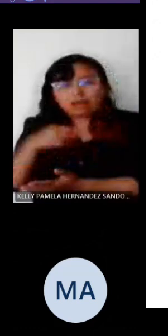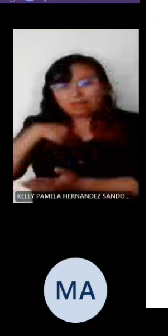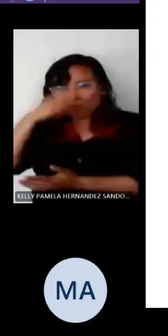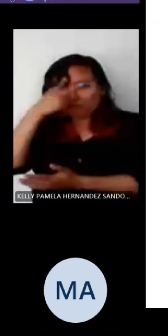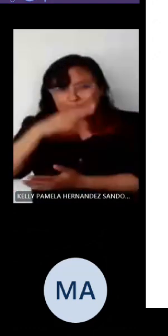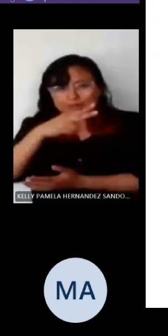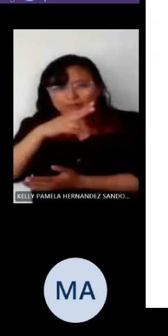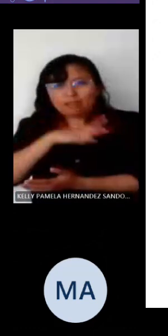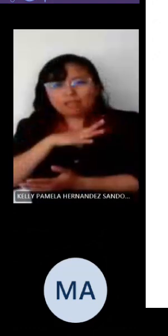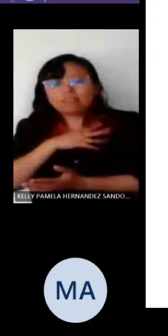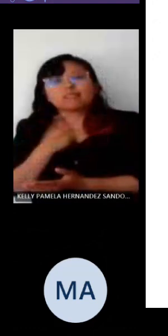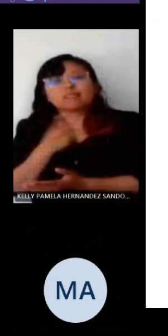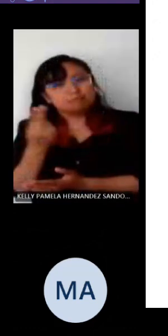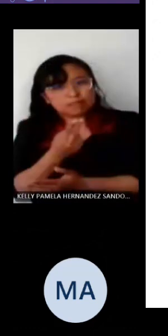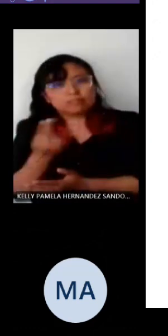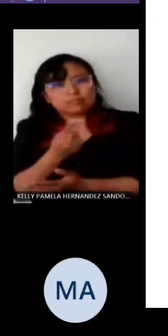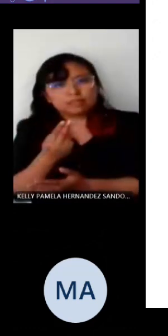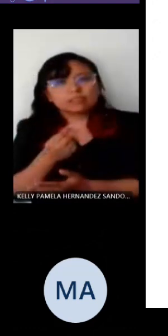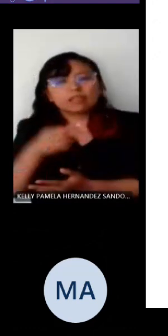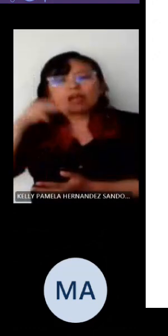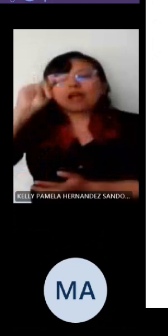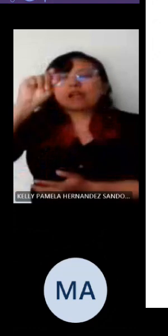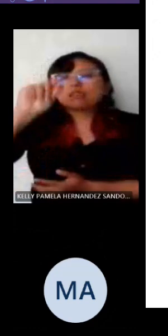la realización de un tamiz